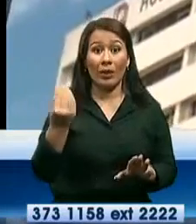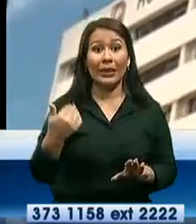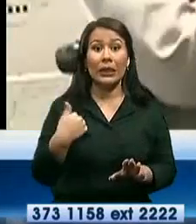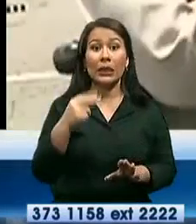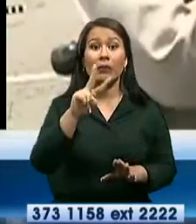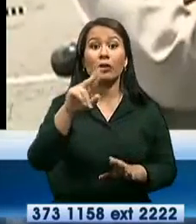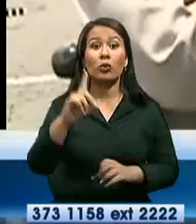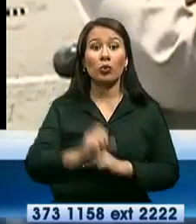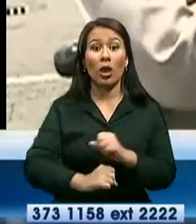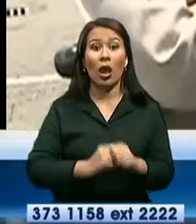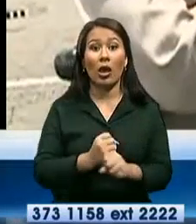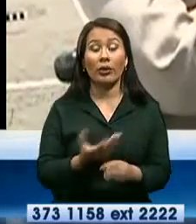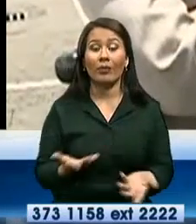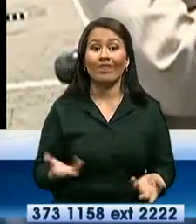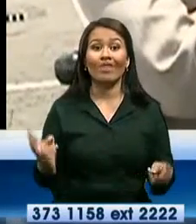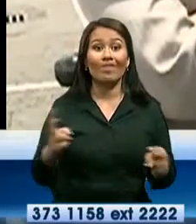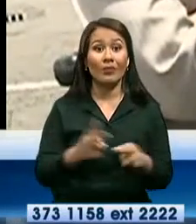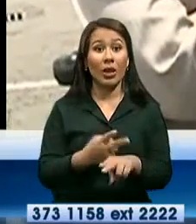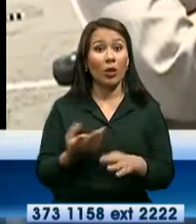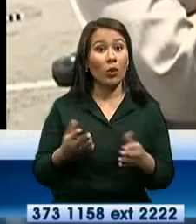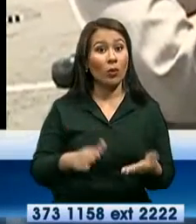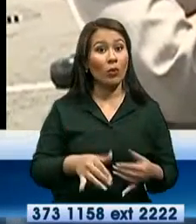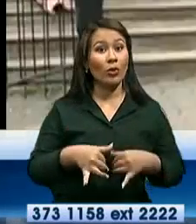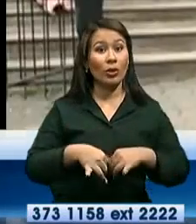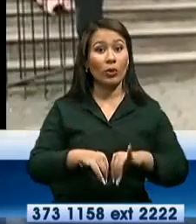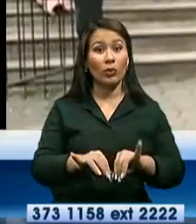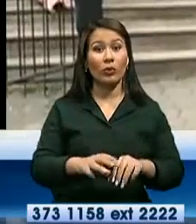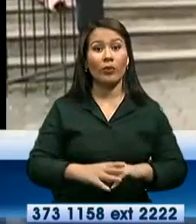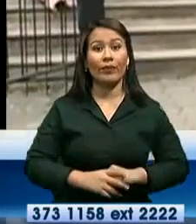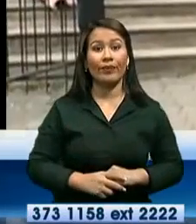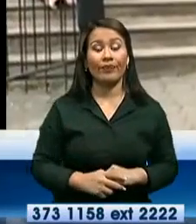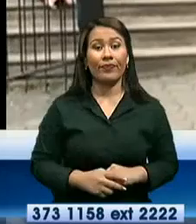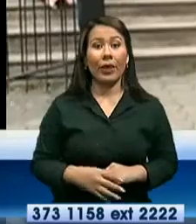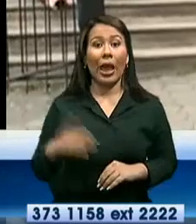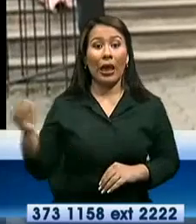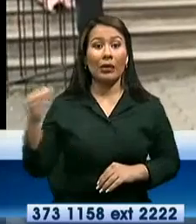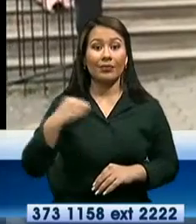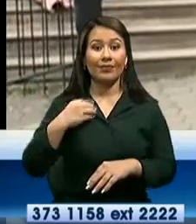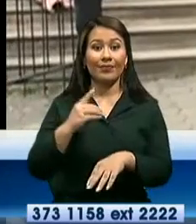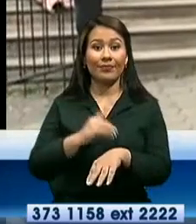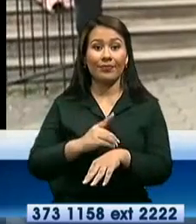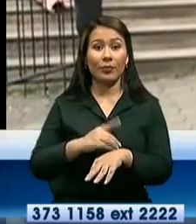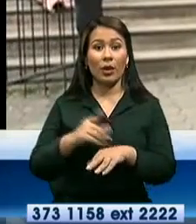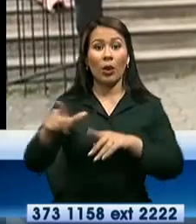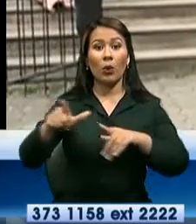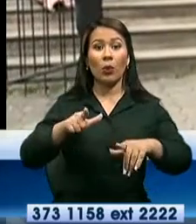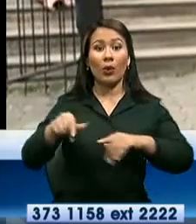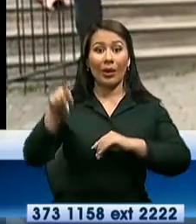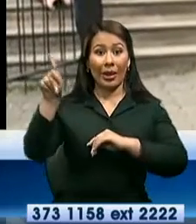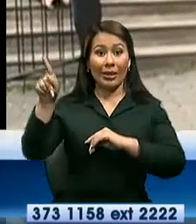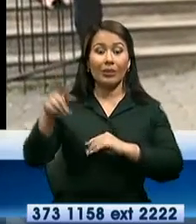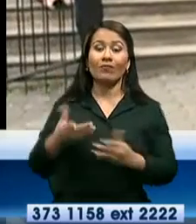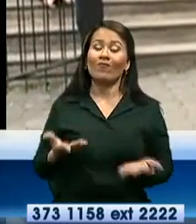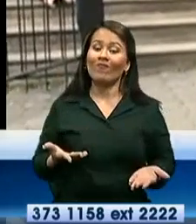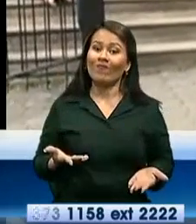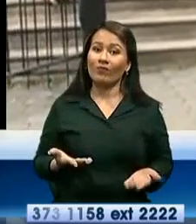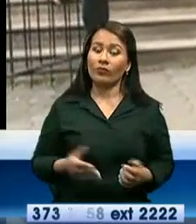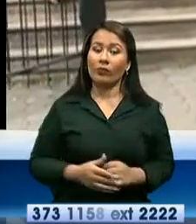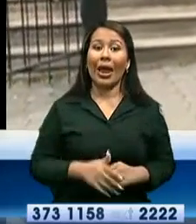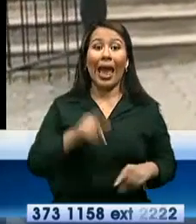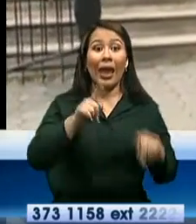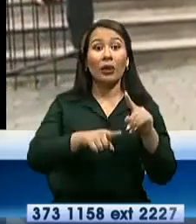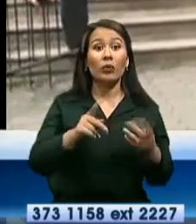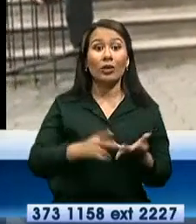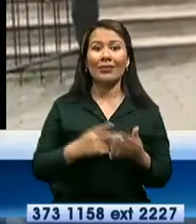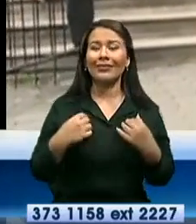embargo, el peligro de muerte estaría latente. Igual, como dijeron los médicos, en el área de terapia intensiva es así. A veces